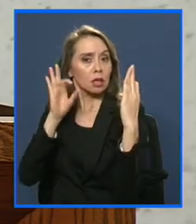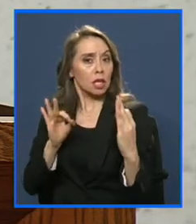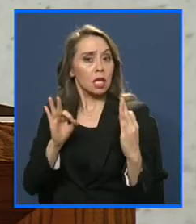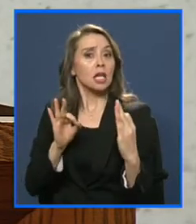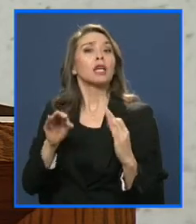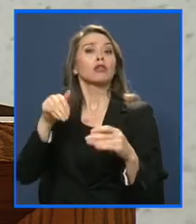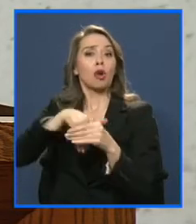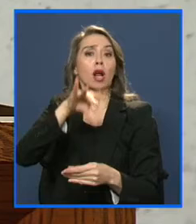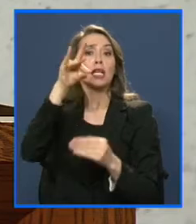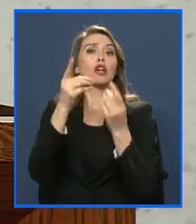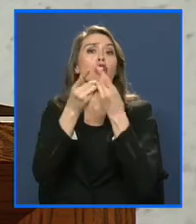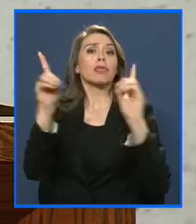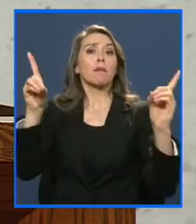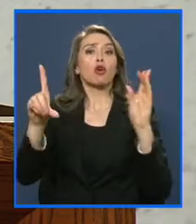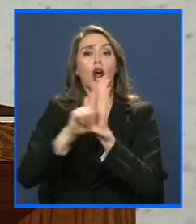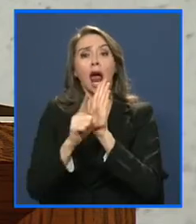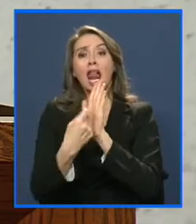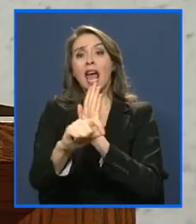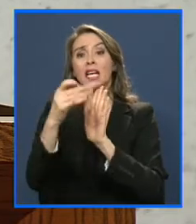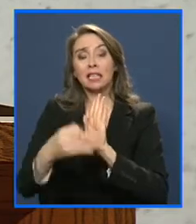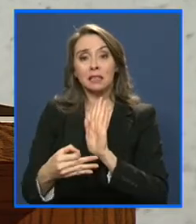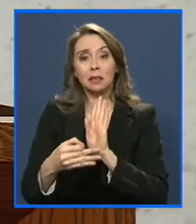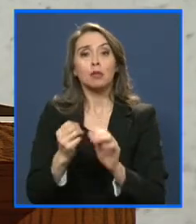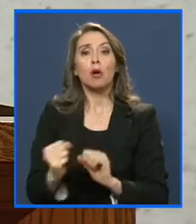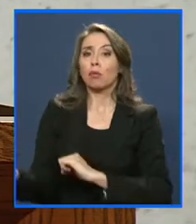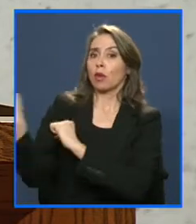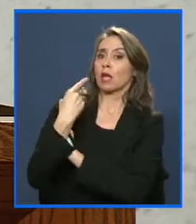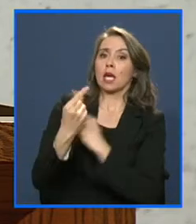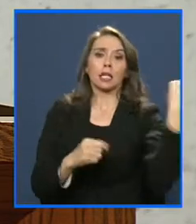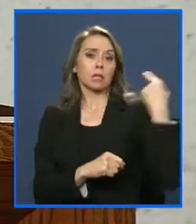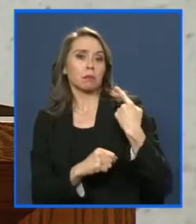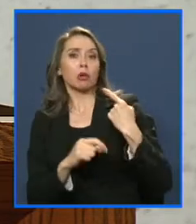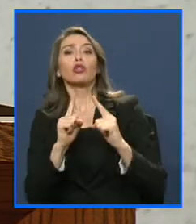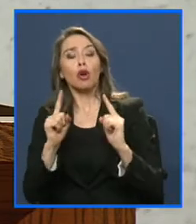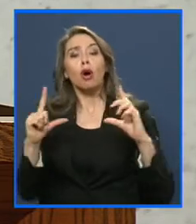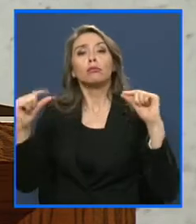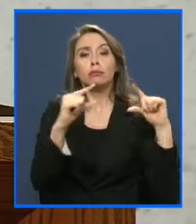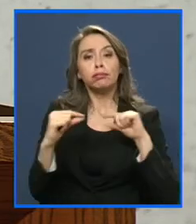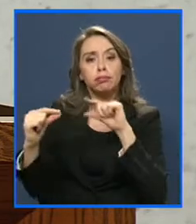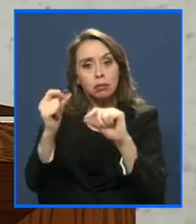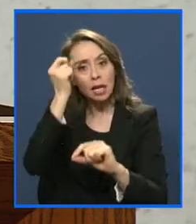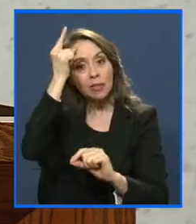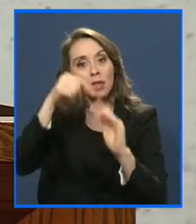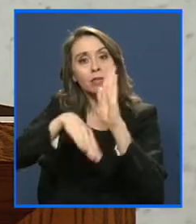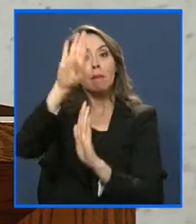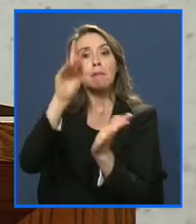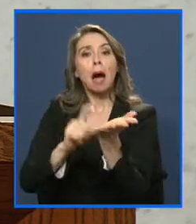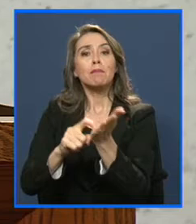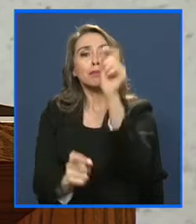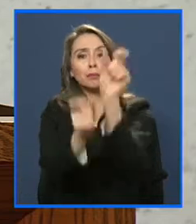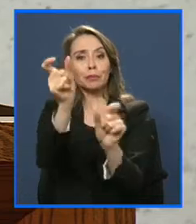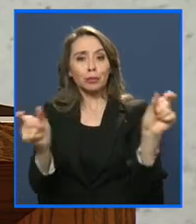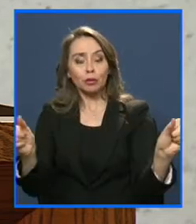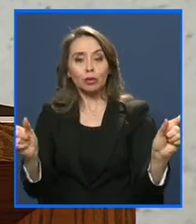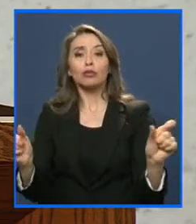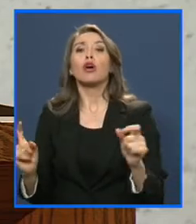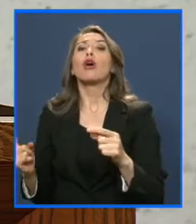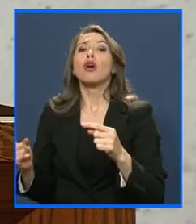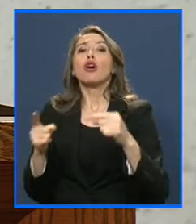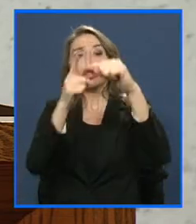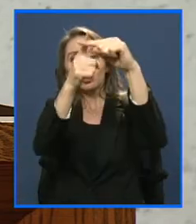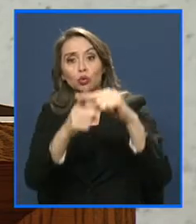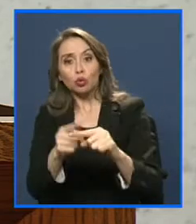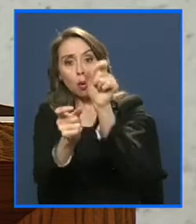por ello no es posible la imposición sino el entendimiento de las mayorías sólo sumando voluntades diversas